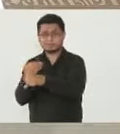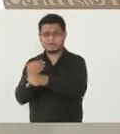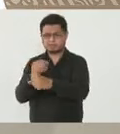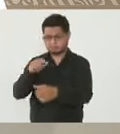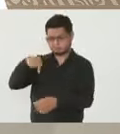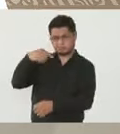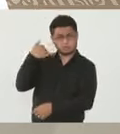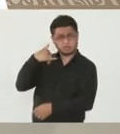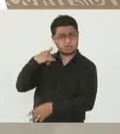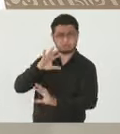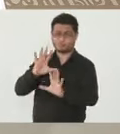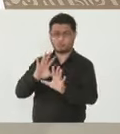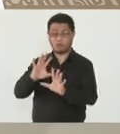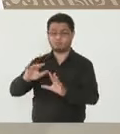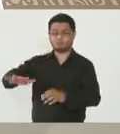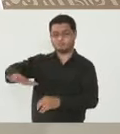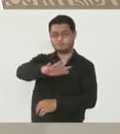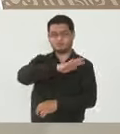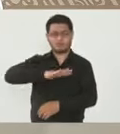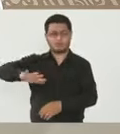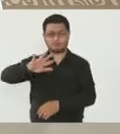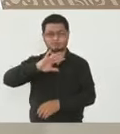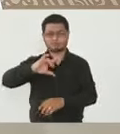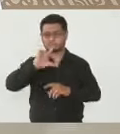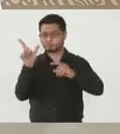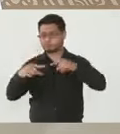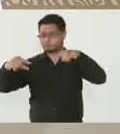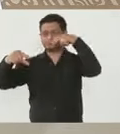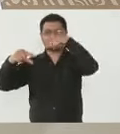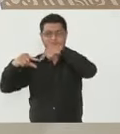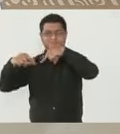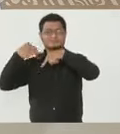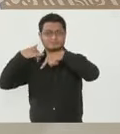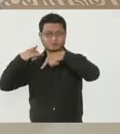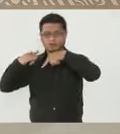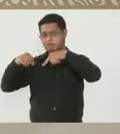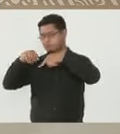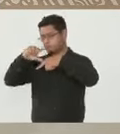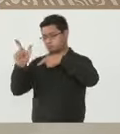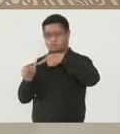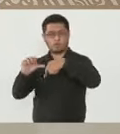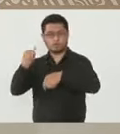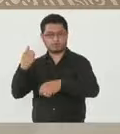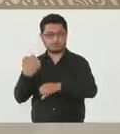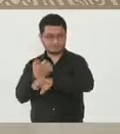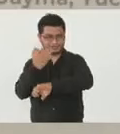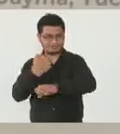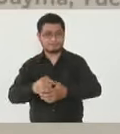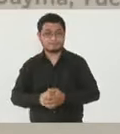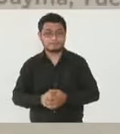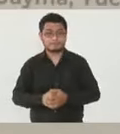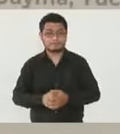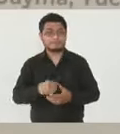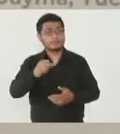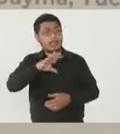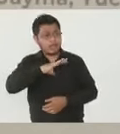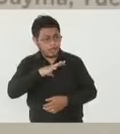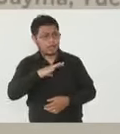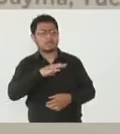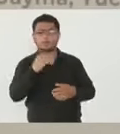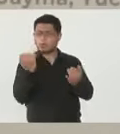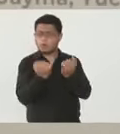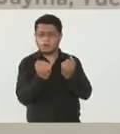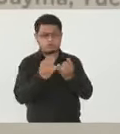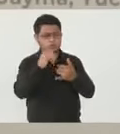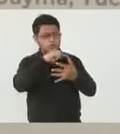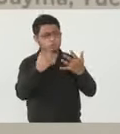sureste del país. También, presidente, le quiero agradecer porque a través de la API de Progreso se ha estado realizando una